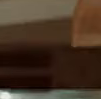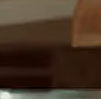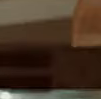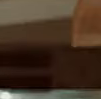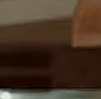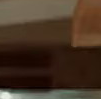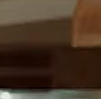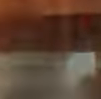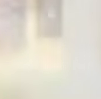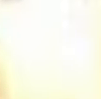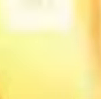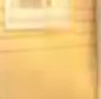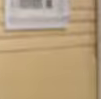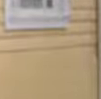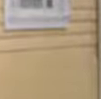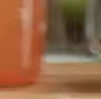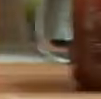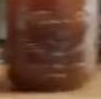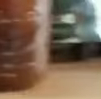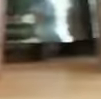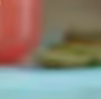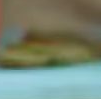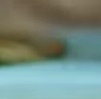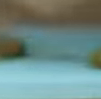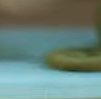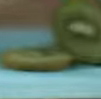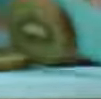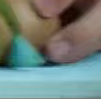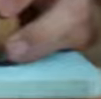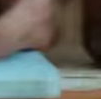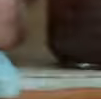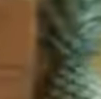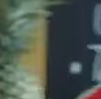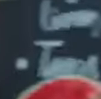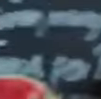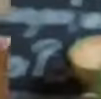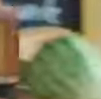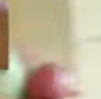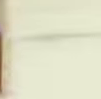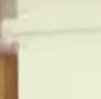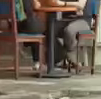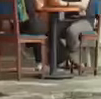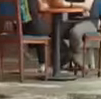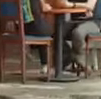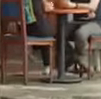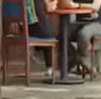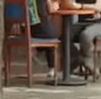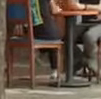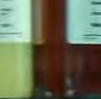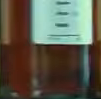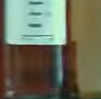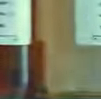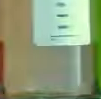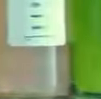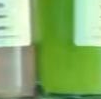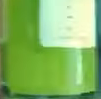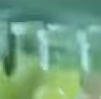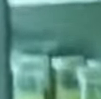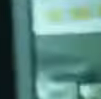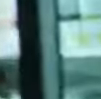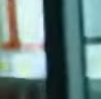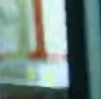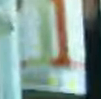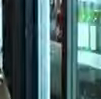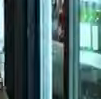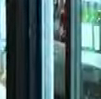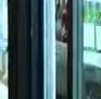con soluciones para tres etapas. Emprende para iniciar tu negocio. Crece para consolidar tu empresa. Y lidera para aumentar tu